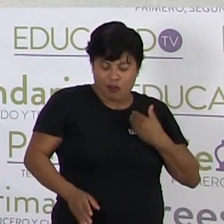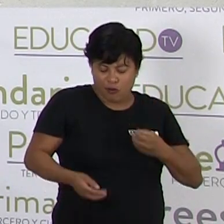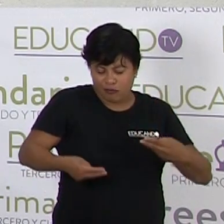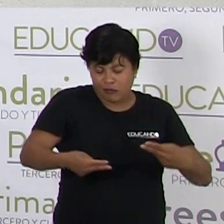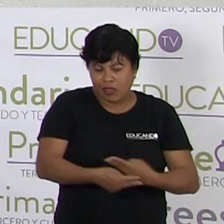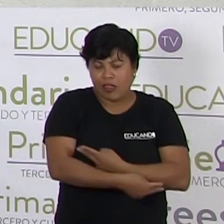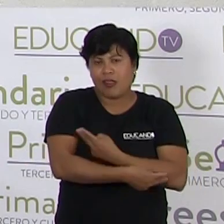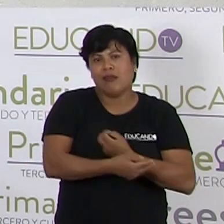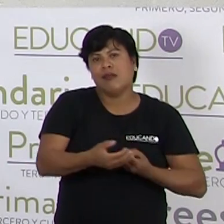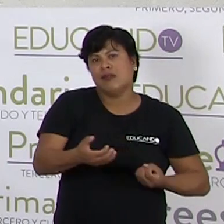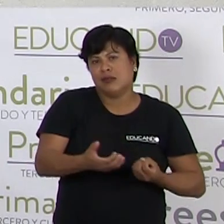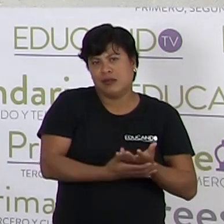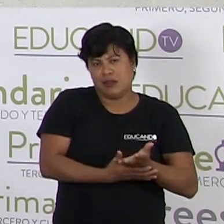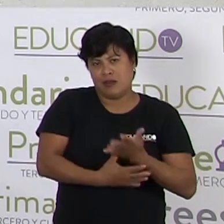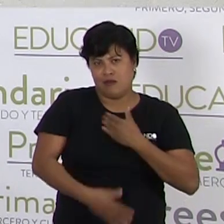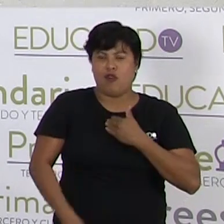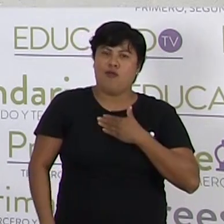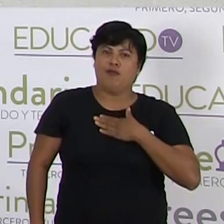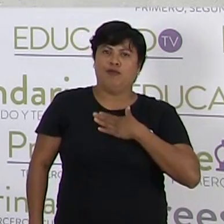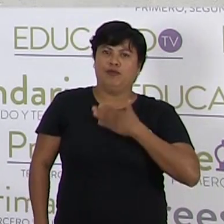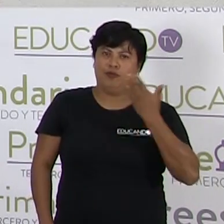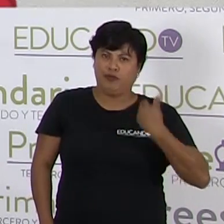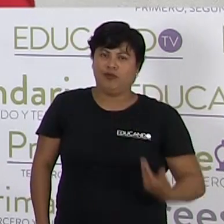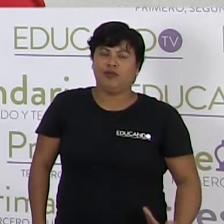nací yo.